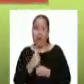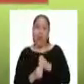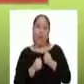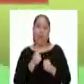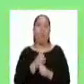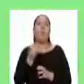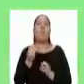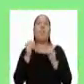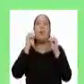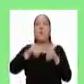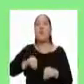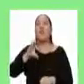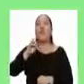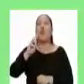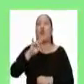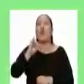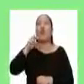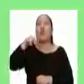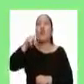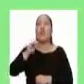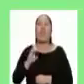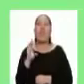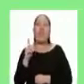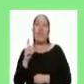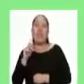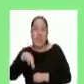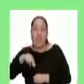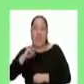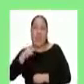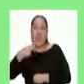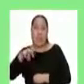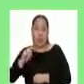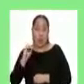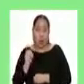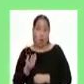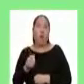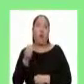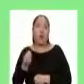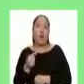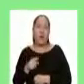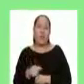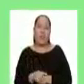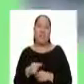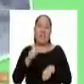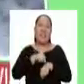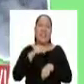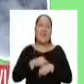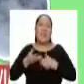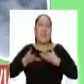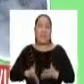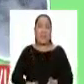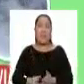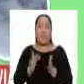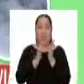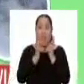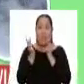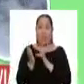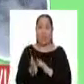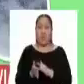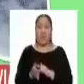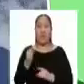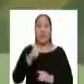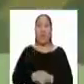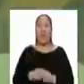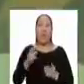Navidad. La corriente del Niño provoca mayor evaporación del agua. formación de nubes y lluvias en la